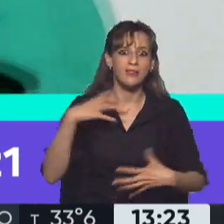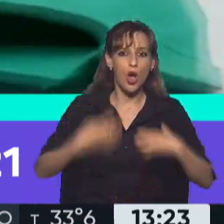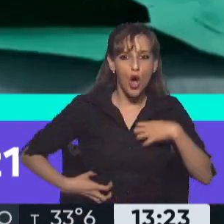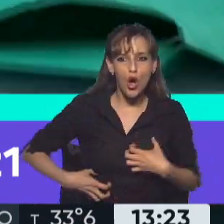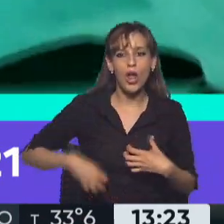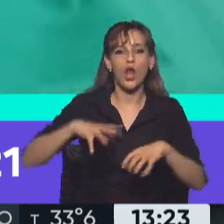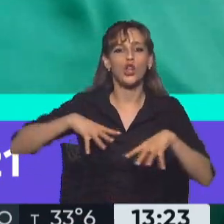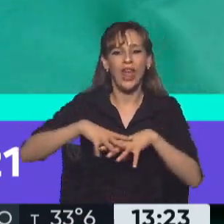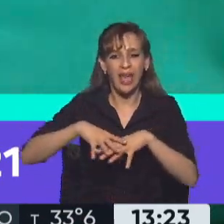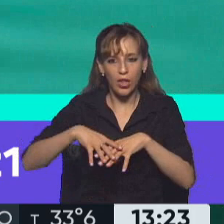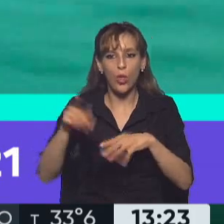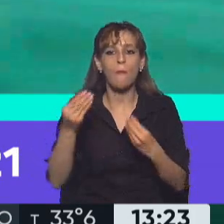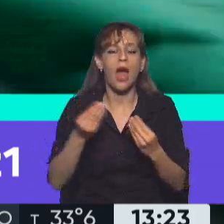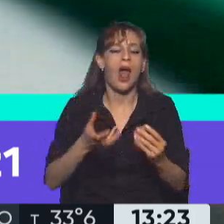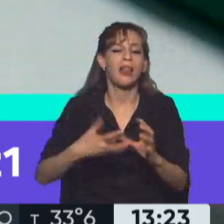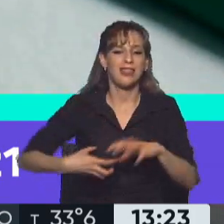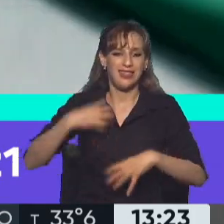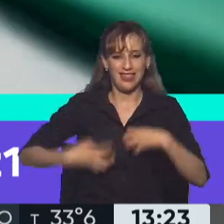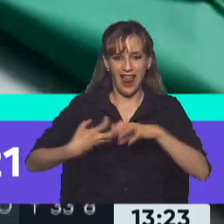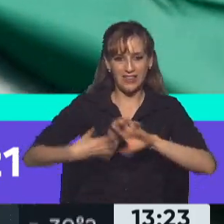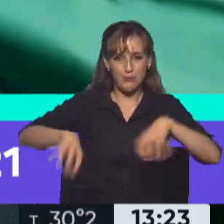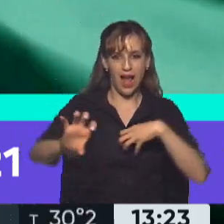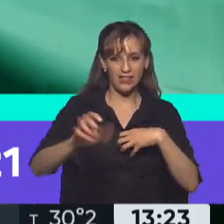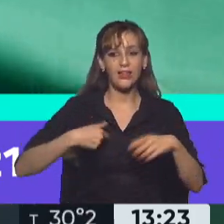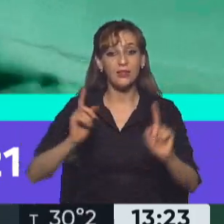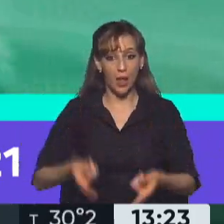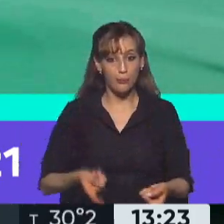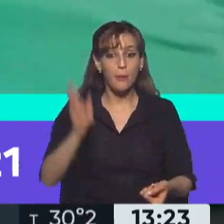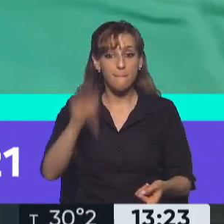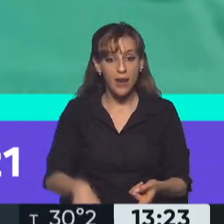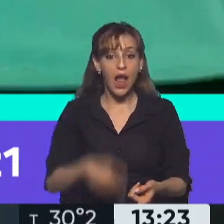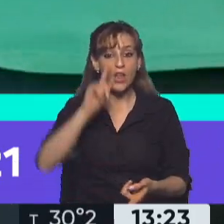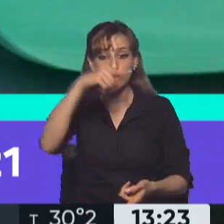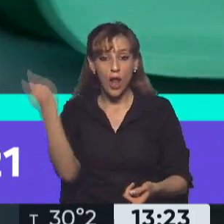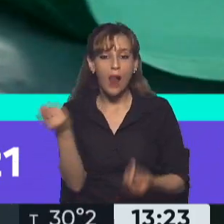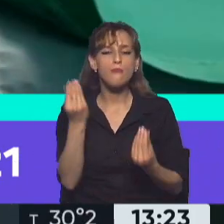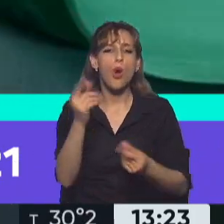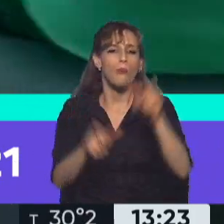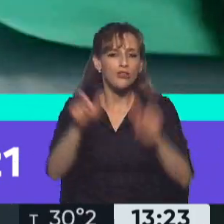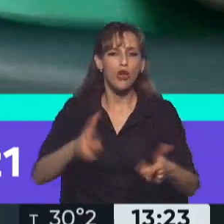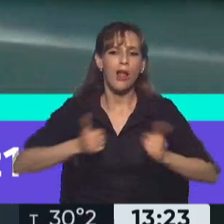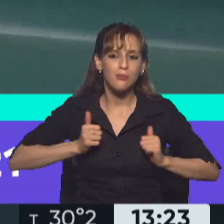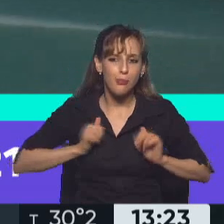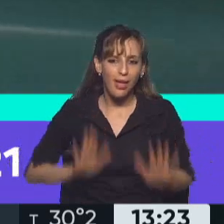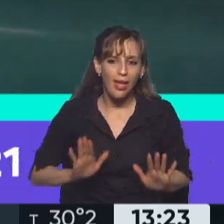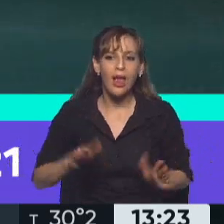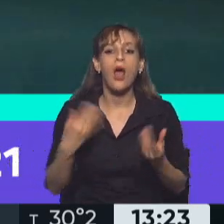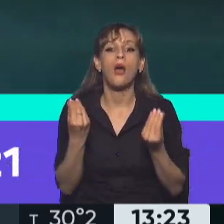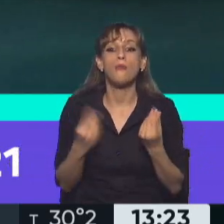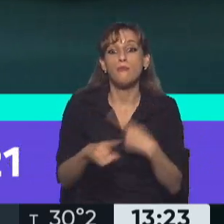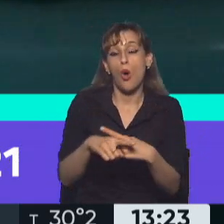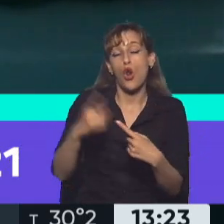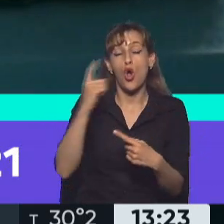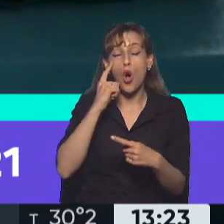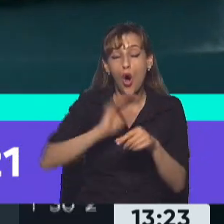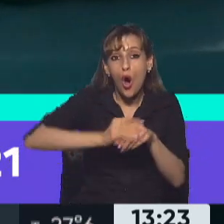para trasplante. También ponderó el Plan Nacional de Resolución de la Lista de Espera para Trasplante de Córneas, que tiene como finalidad